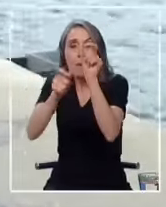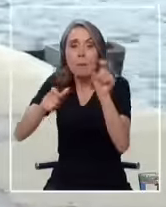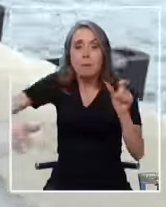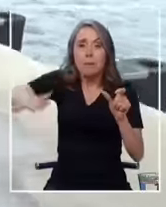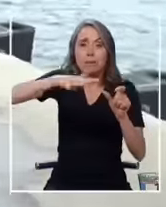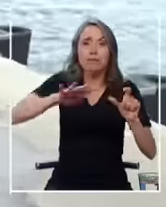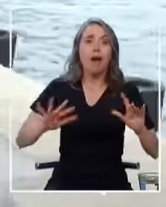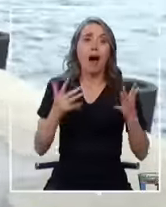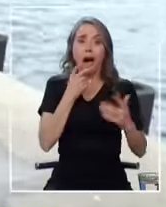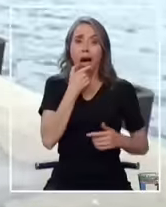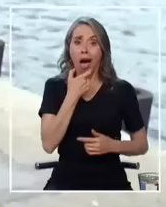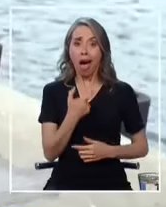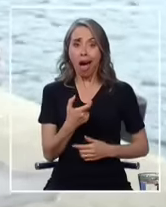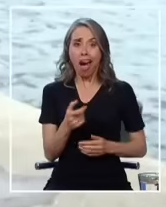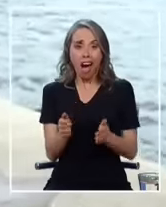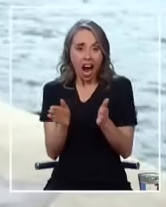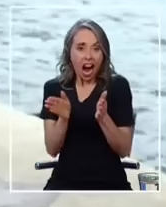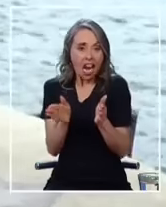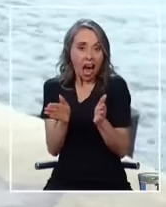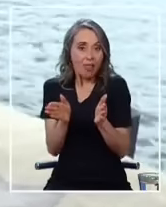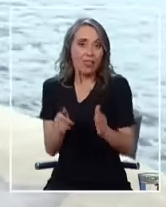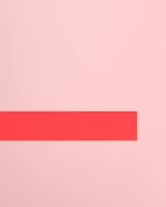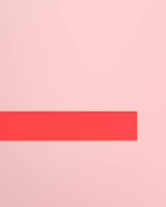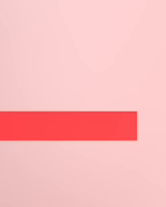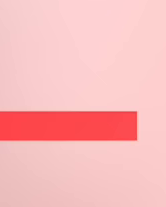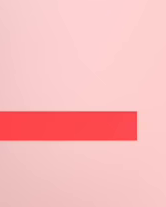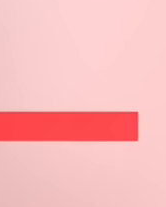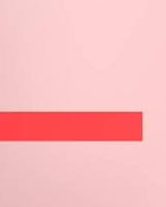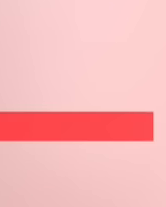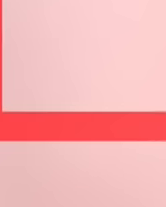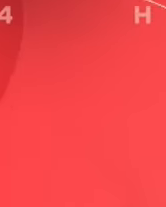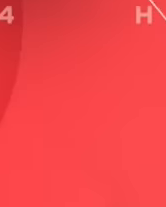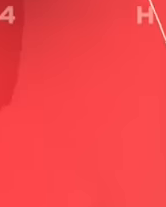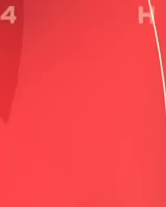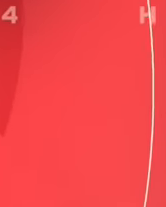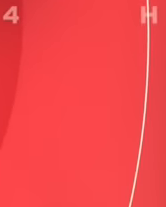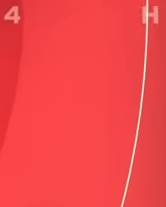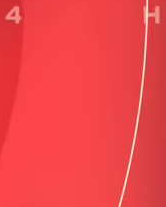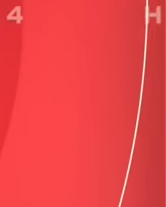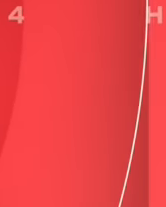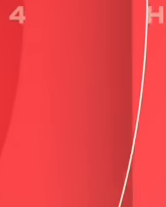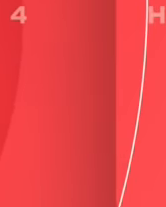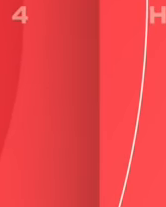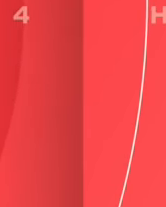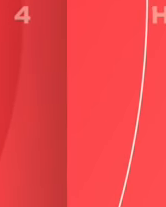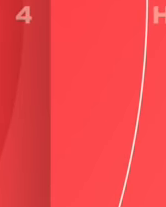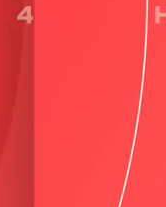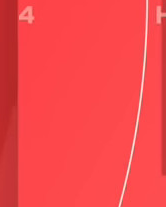comunidad por su gran magnitud.